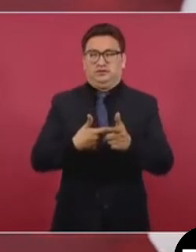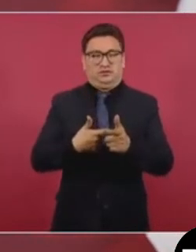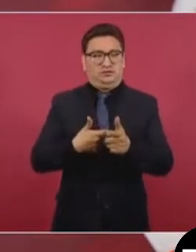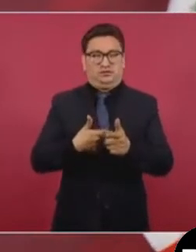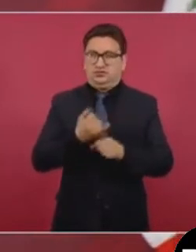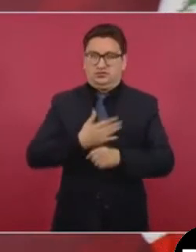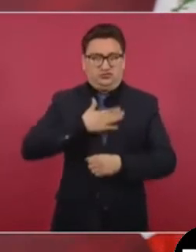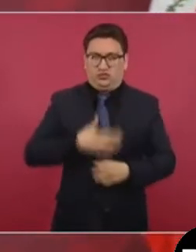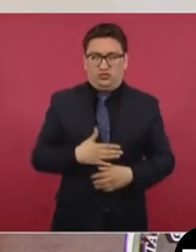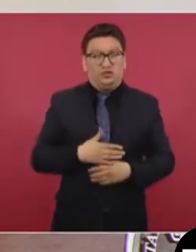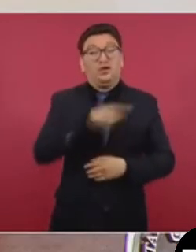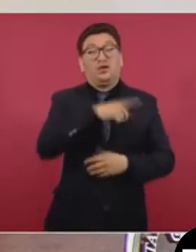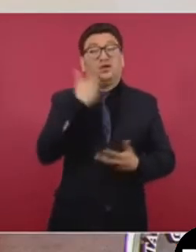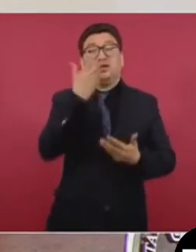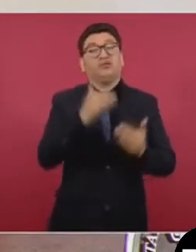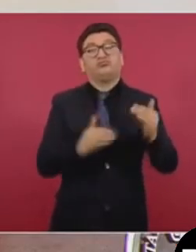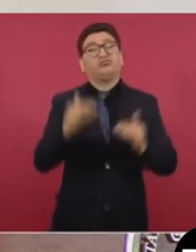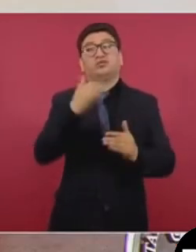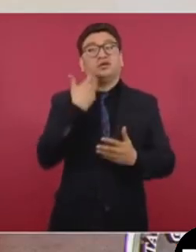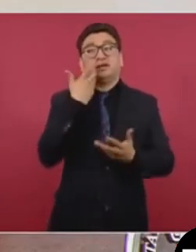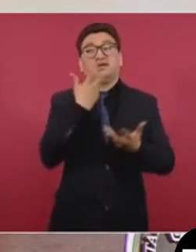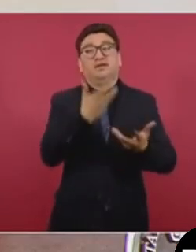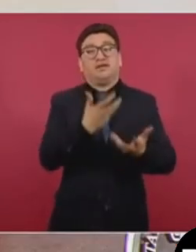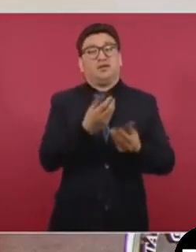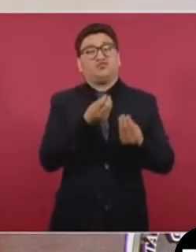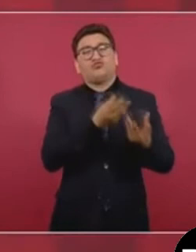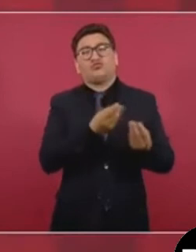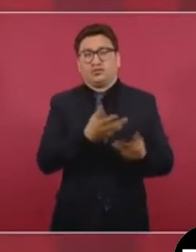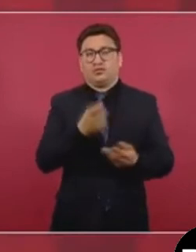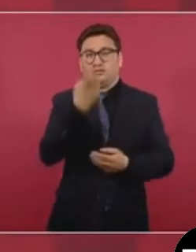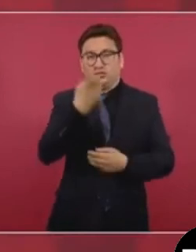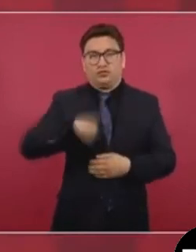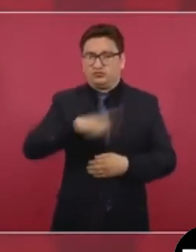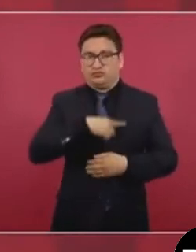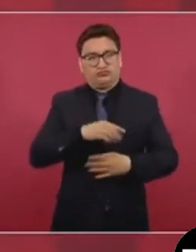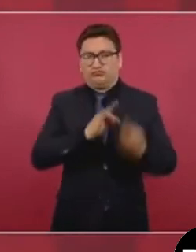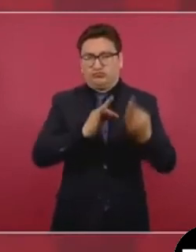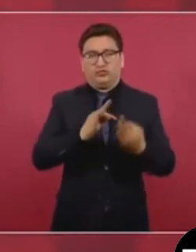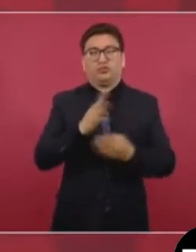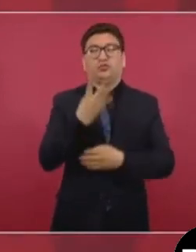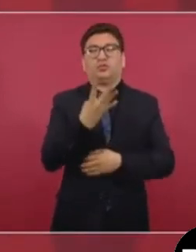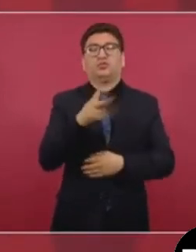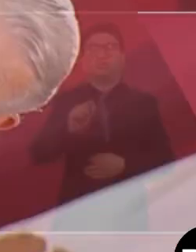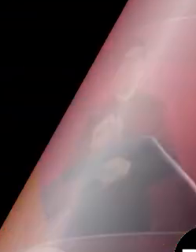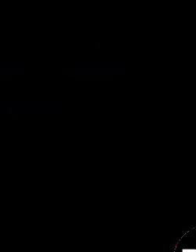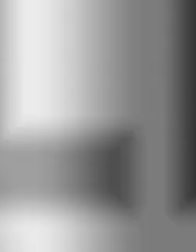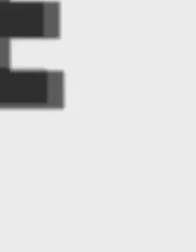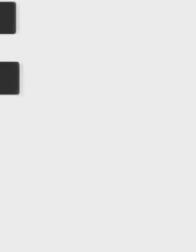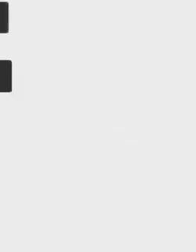de privilegios, que es lo que estamos nosotros combatiendo con la Cuarta Transformación.